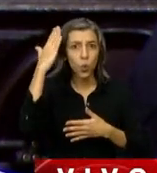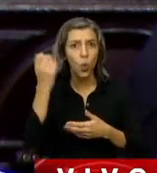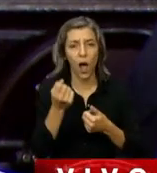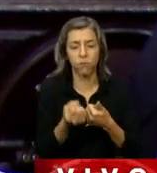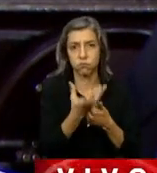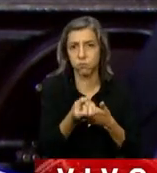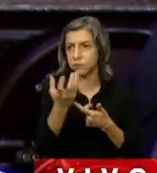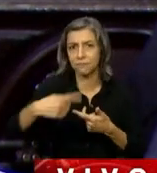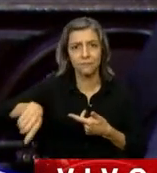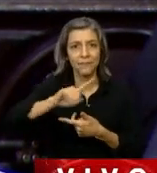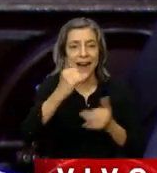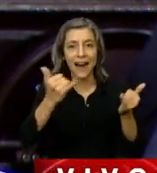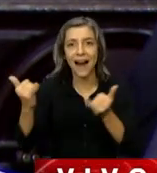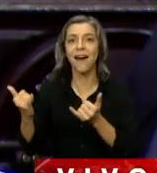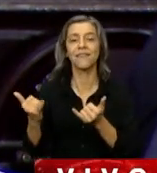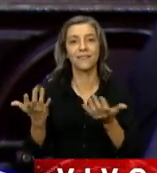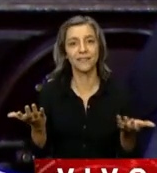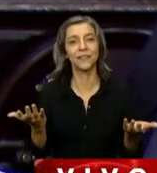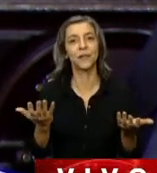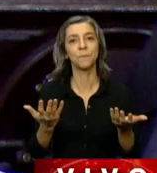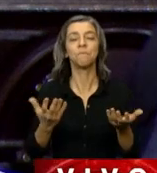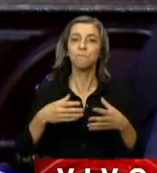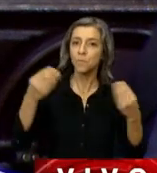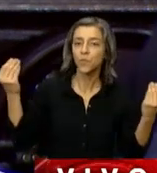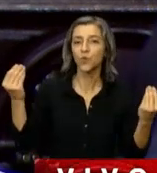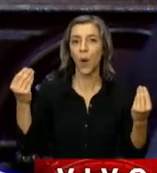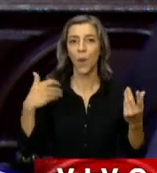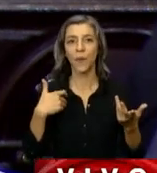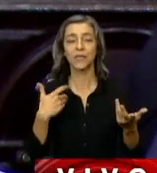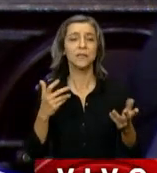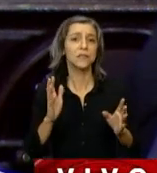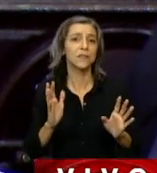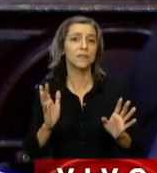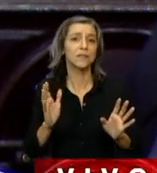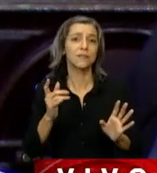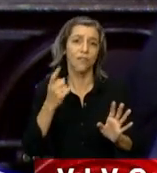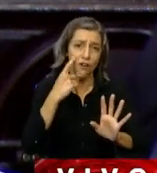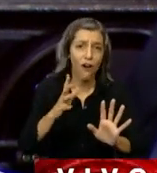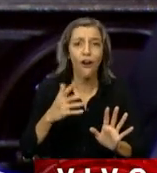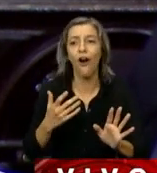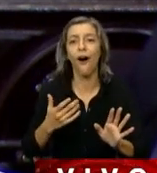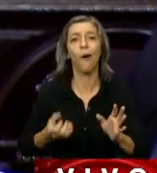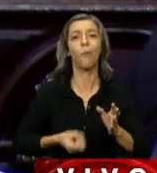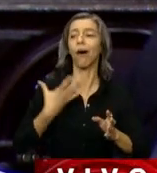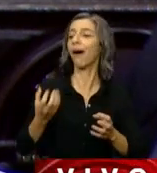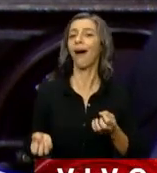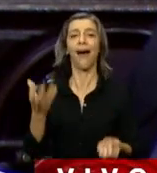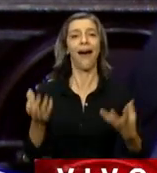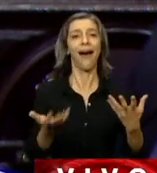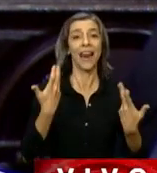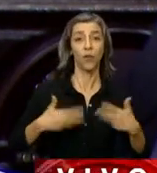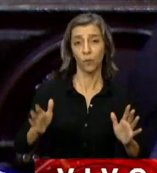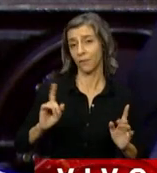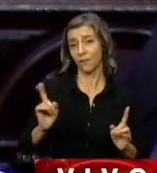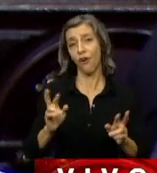muchas veces se va generando a los ponchazos, ¿eh? No siempre se recibe financiamiento.